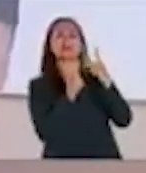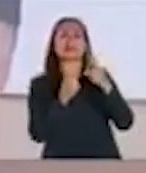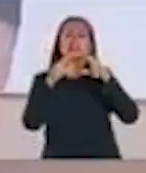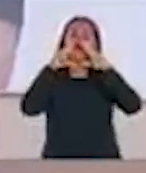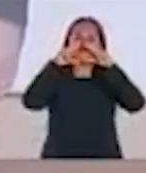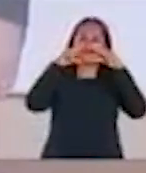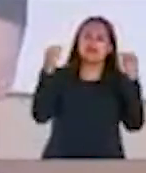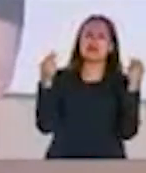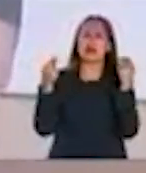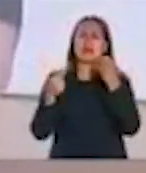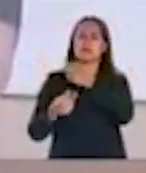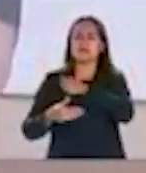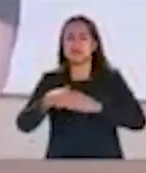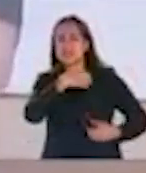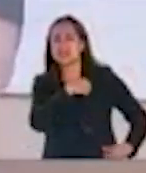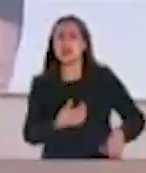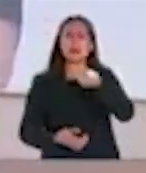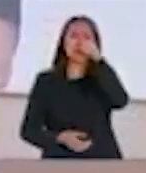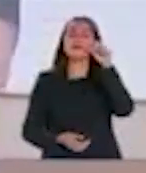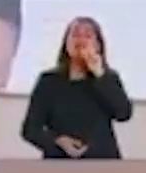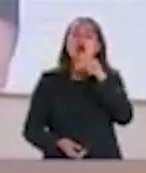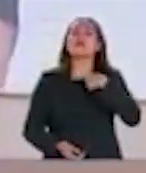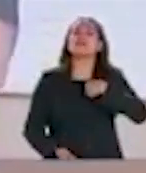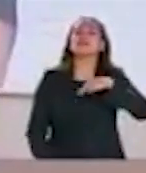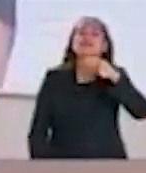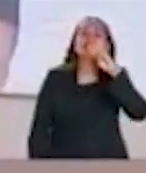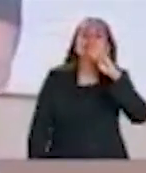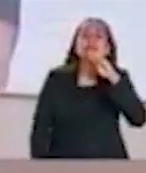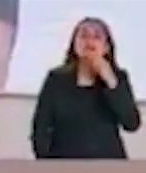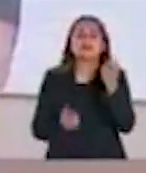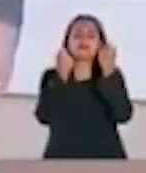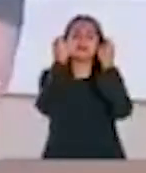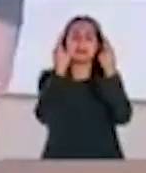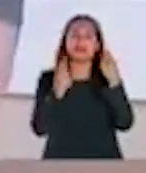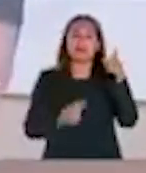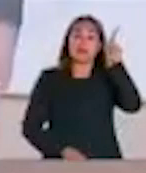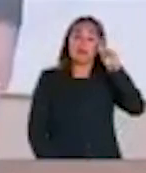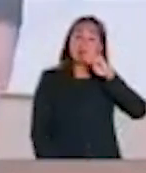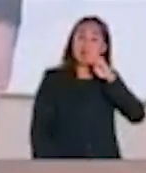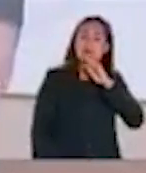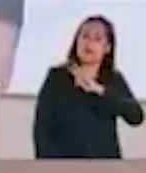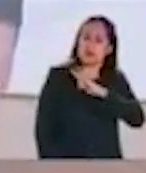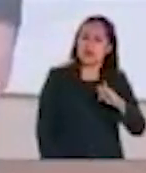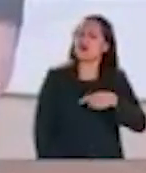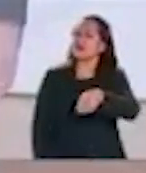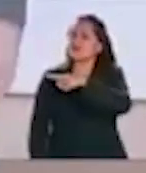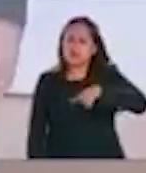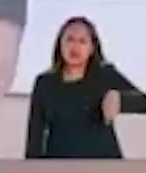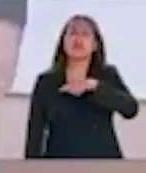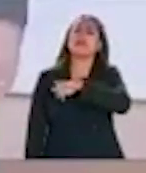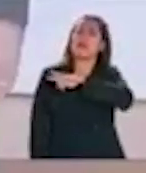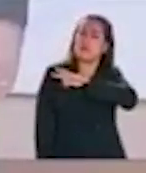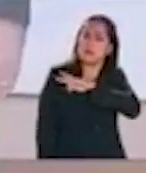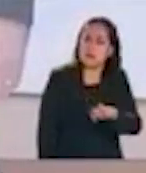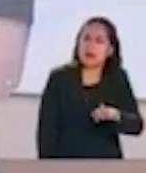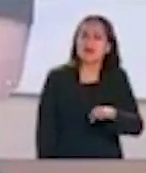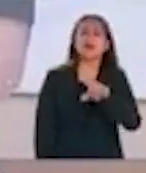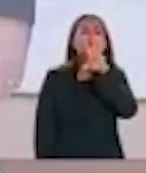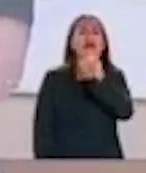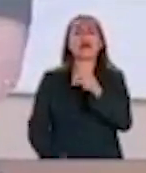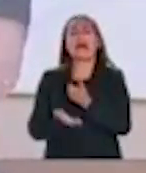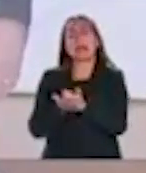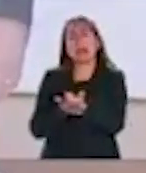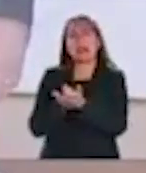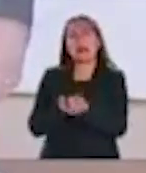mi mamá es mi héroe si mi mamá pudo cualquier mamá puede no es con el asistencialismo como vamos a